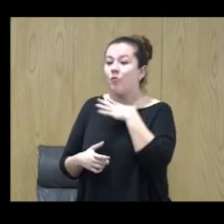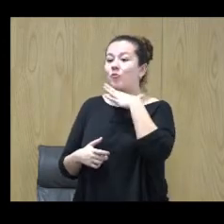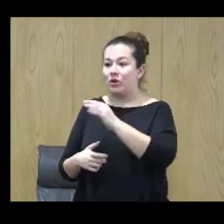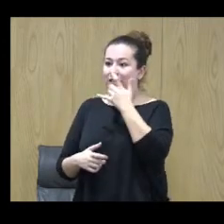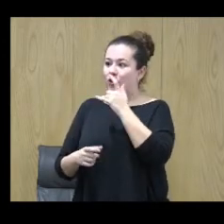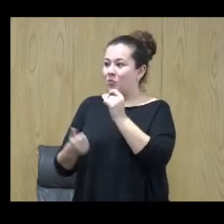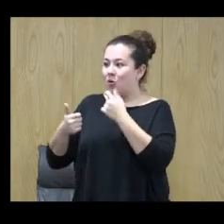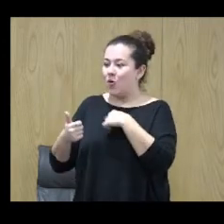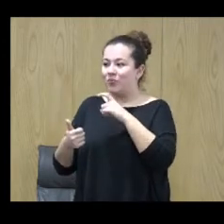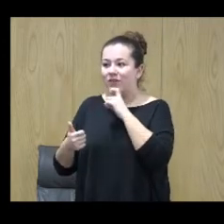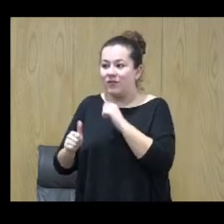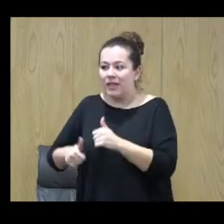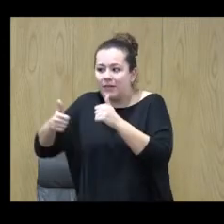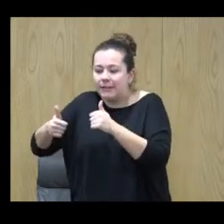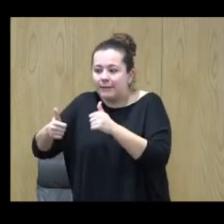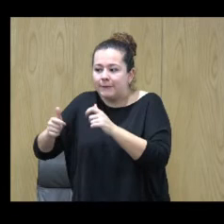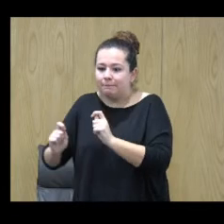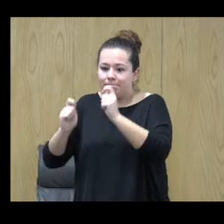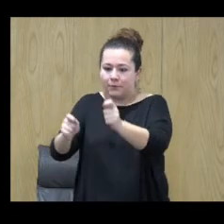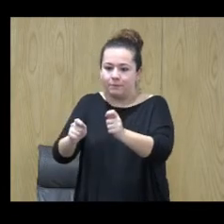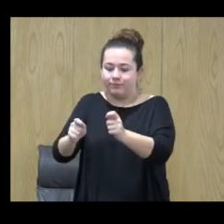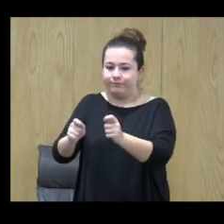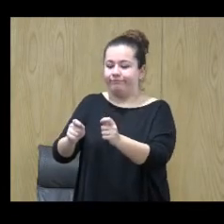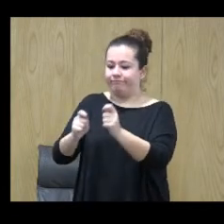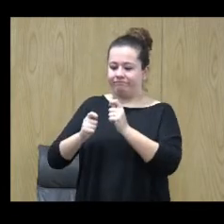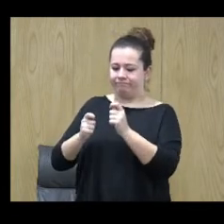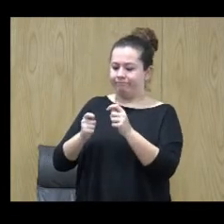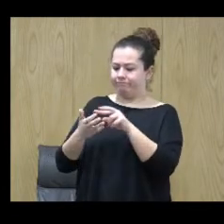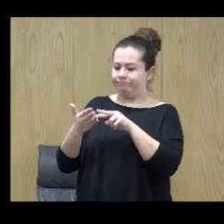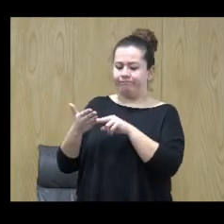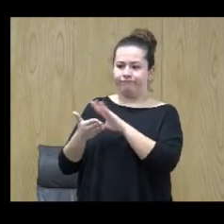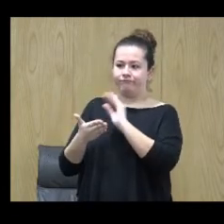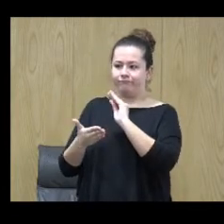poquito más de complejidad, pues los datos resulten muy